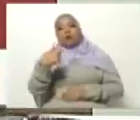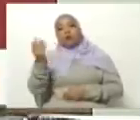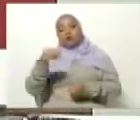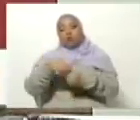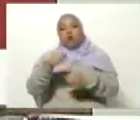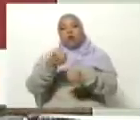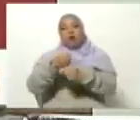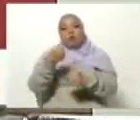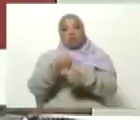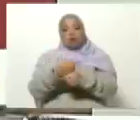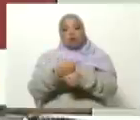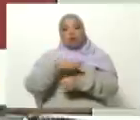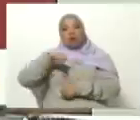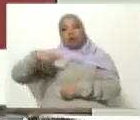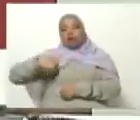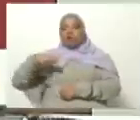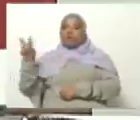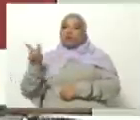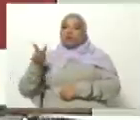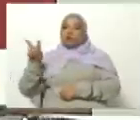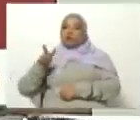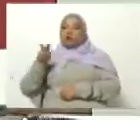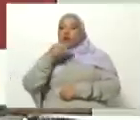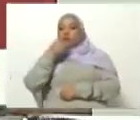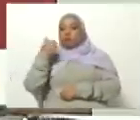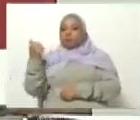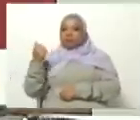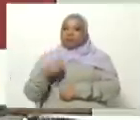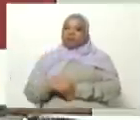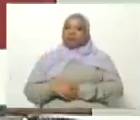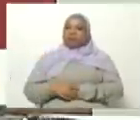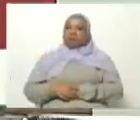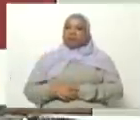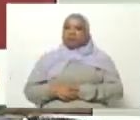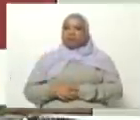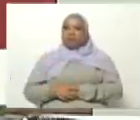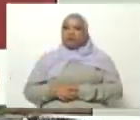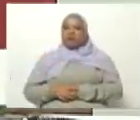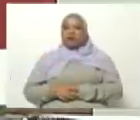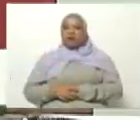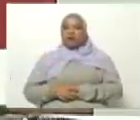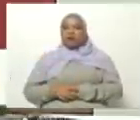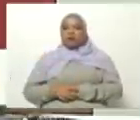trabajo para que Venezuela, el nombre de Venezuela, esté siempre en el más alto nivel.